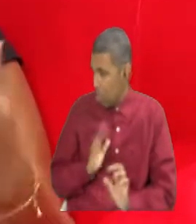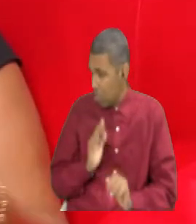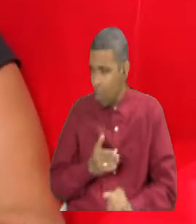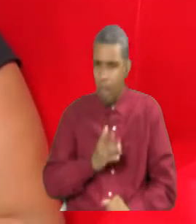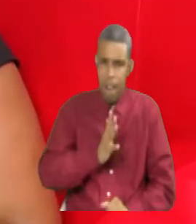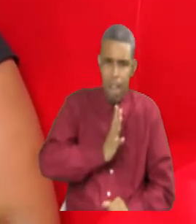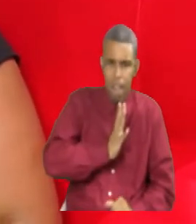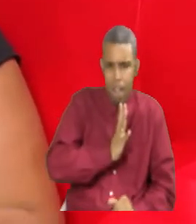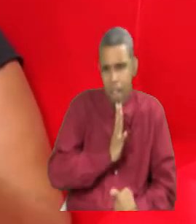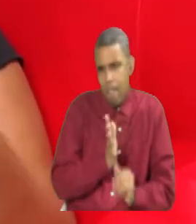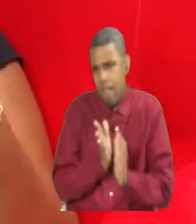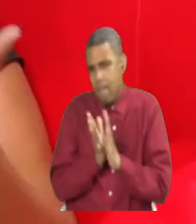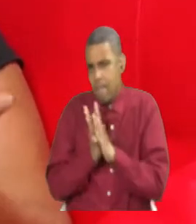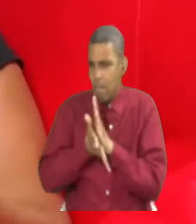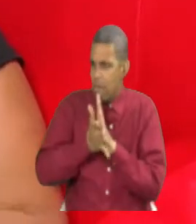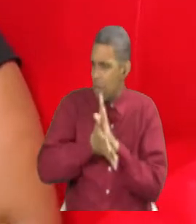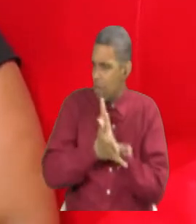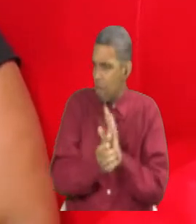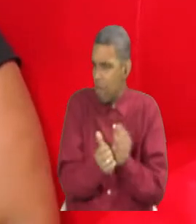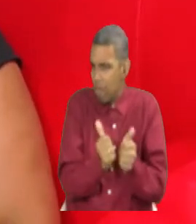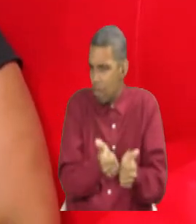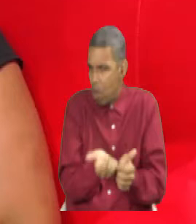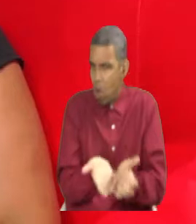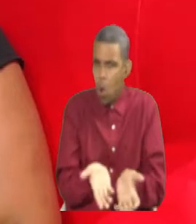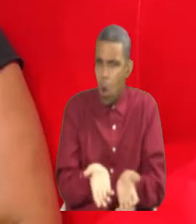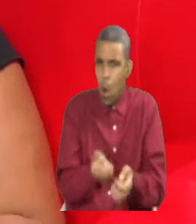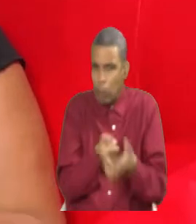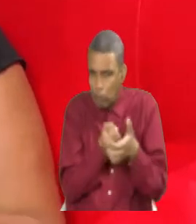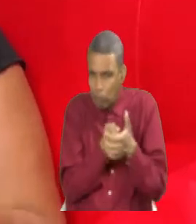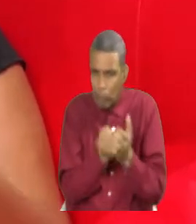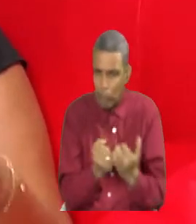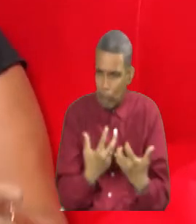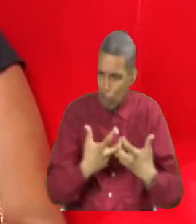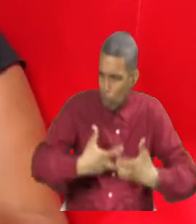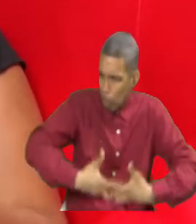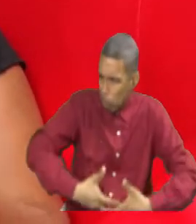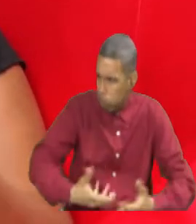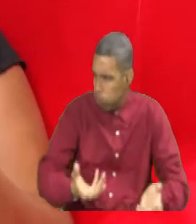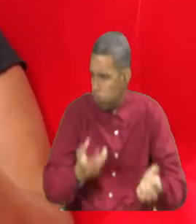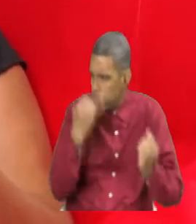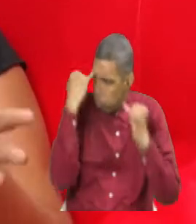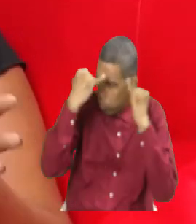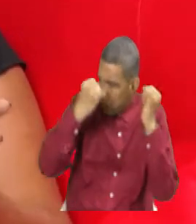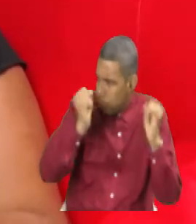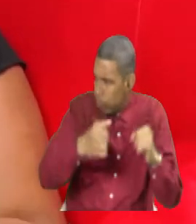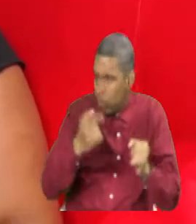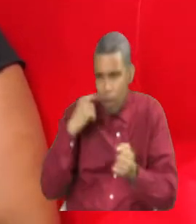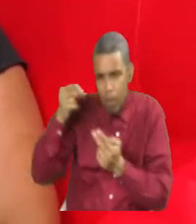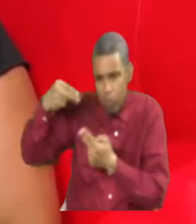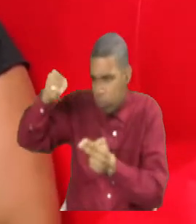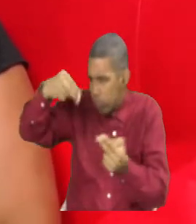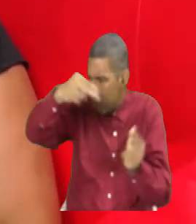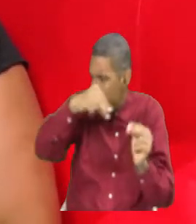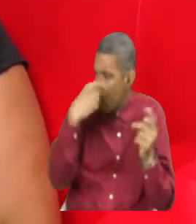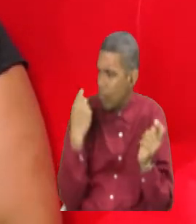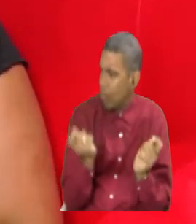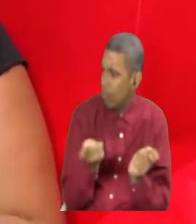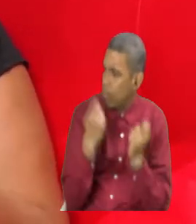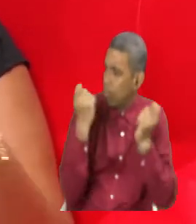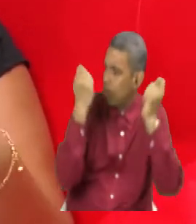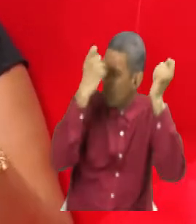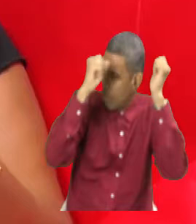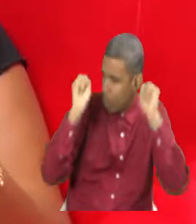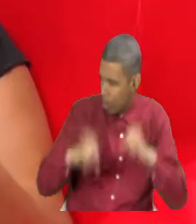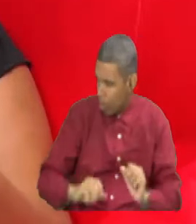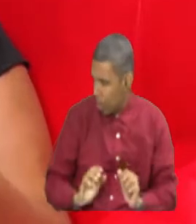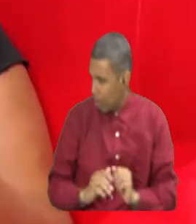porque pues yo soy técnica en gestión empresarial y manejo pues toda la parte del merchandising y toda la parte de publicidad.